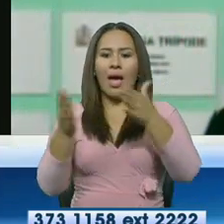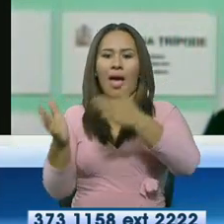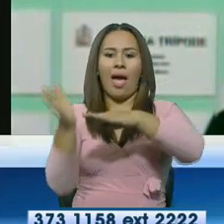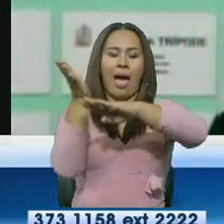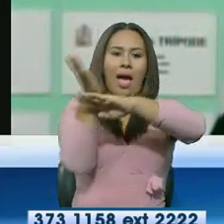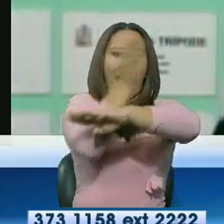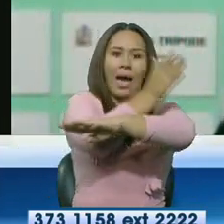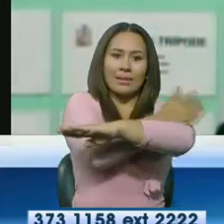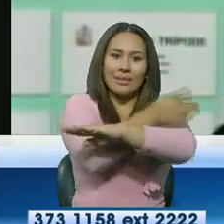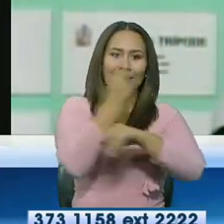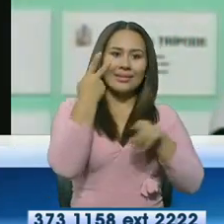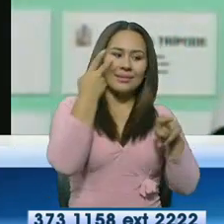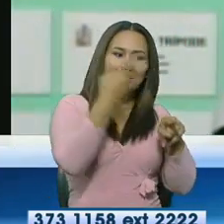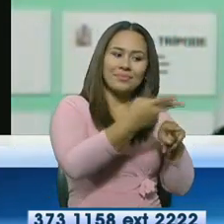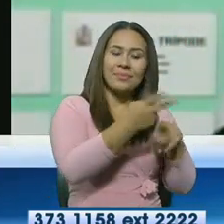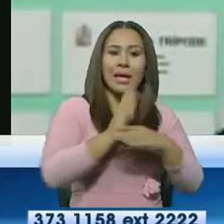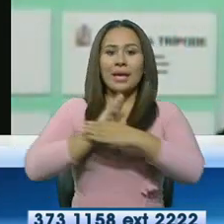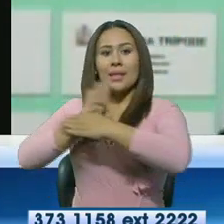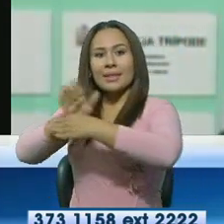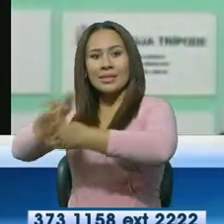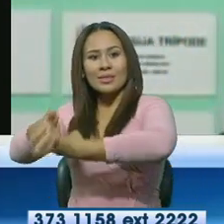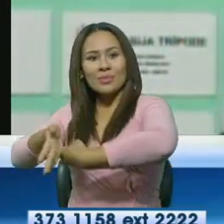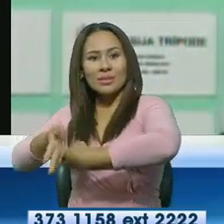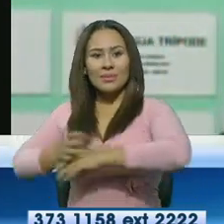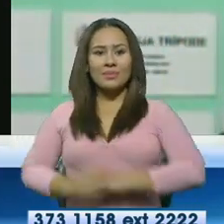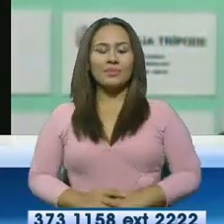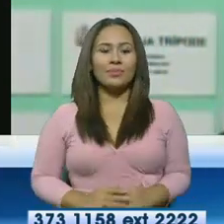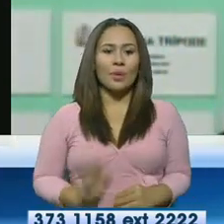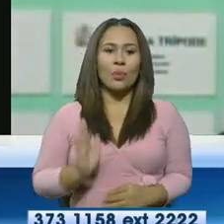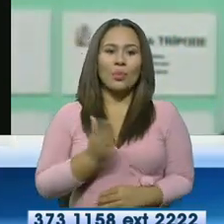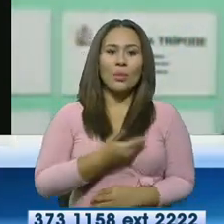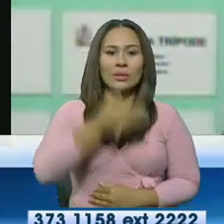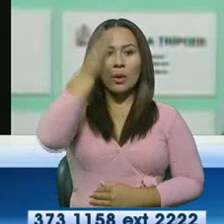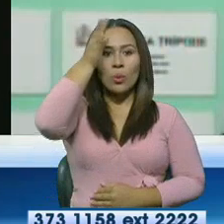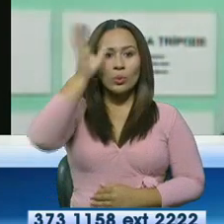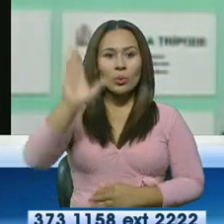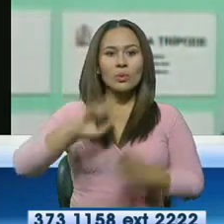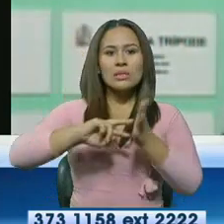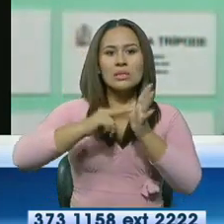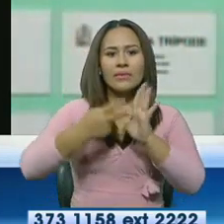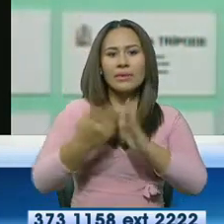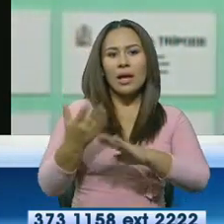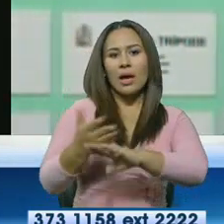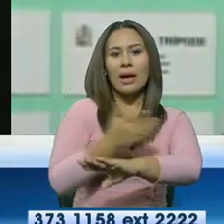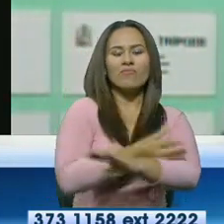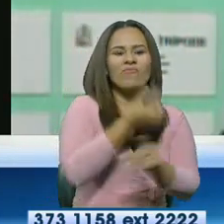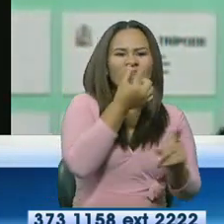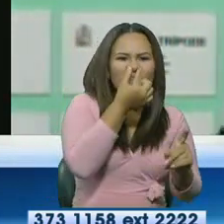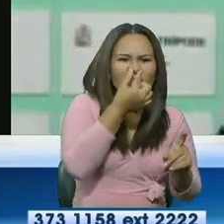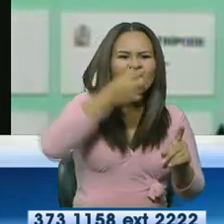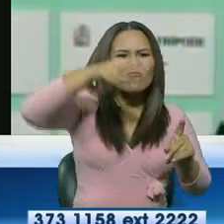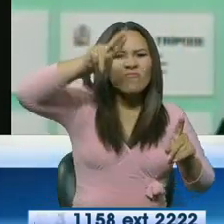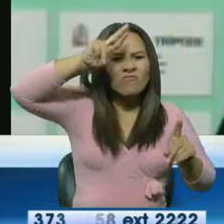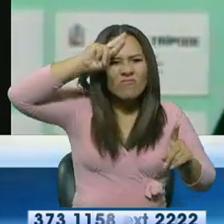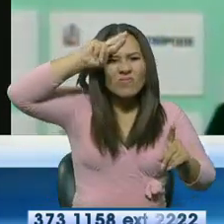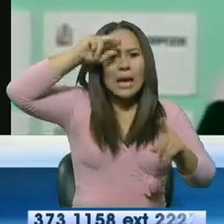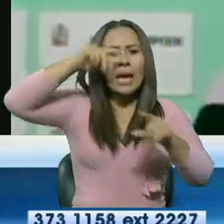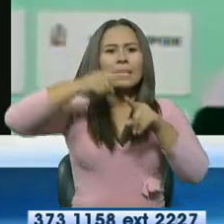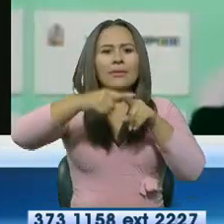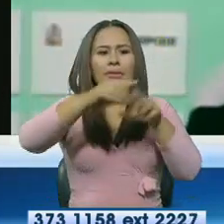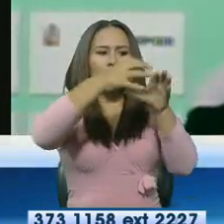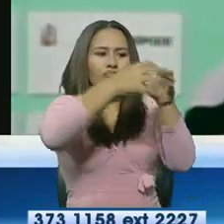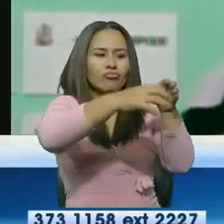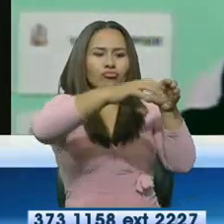el antes es todo nuestras culturas, ¿no? La cultura puruá con sus respectivas parcialidades.